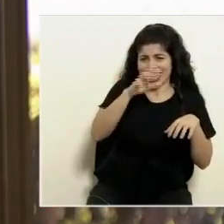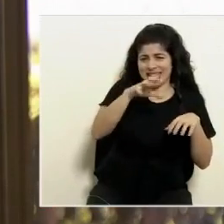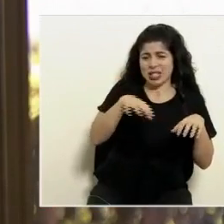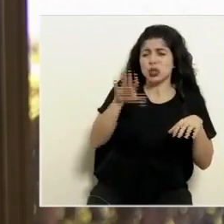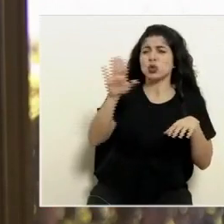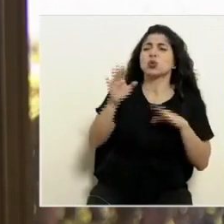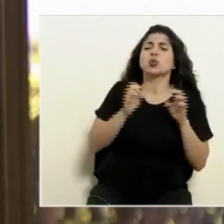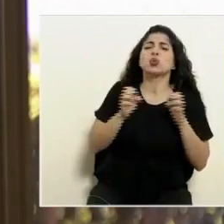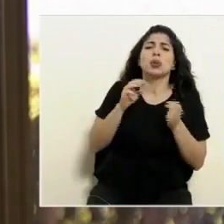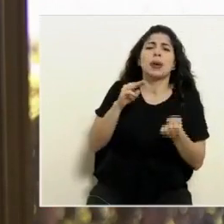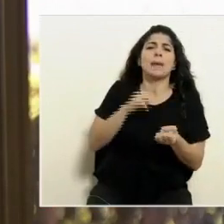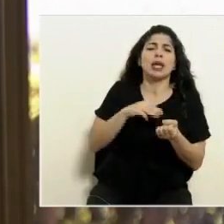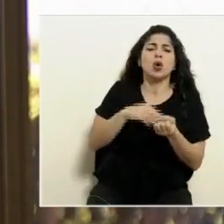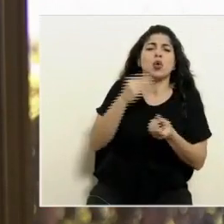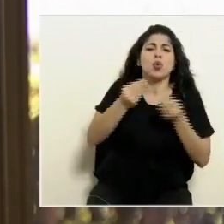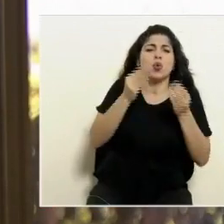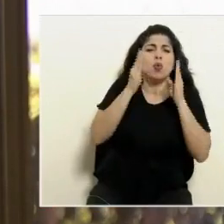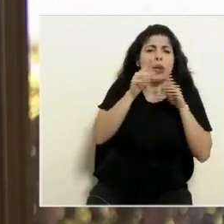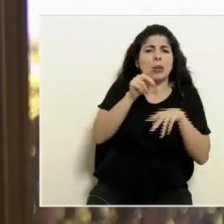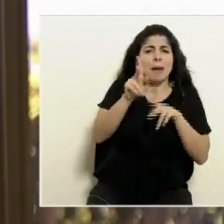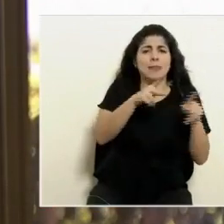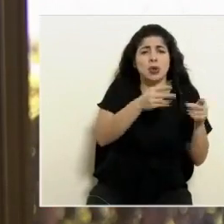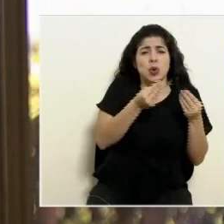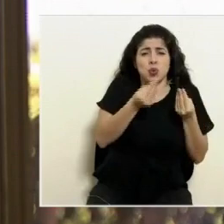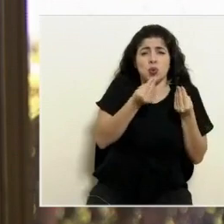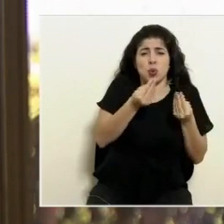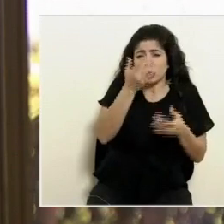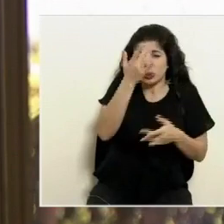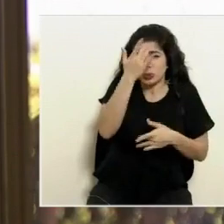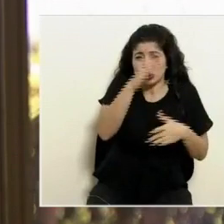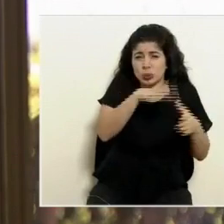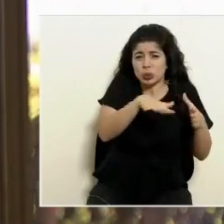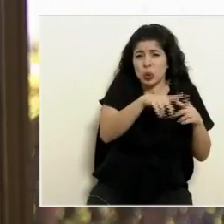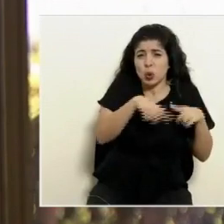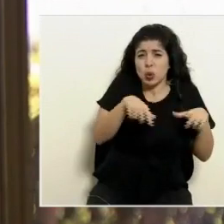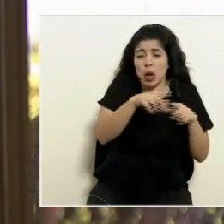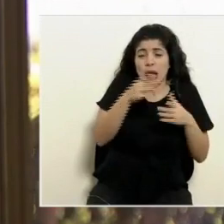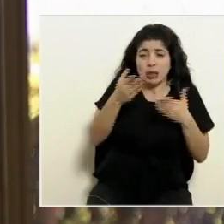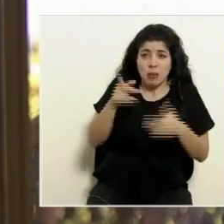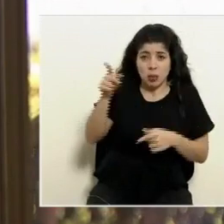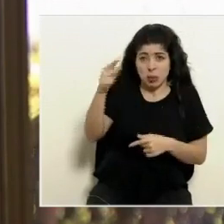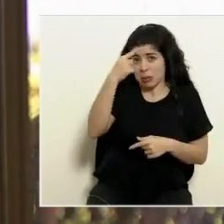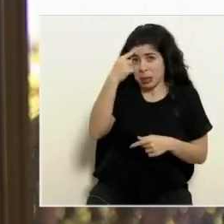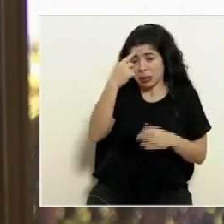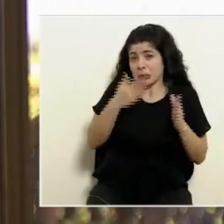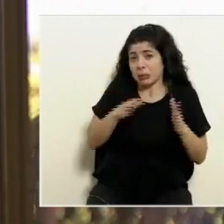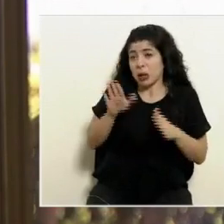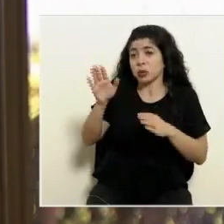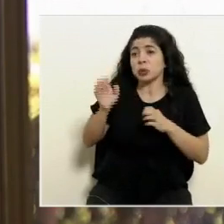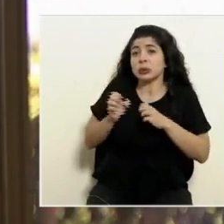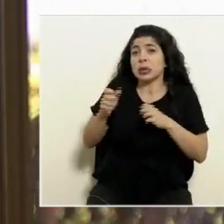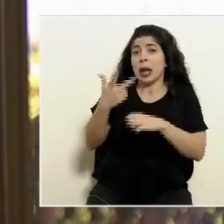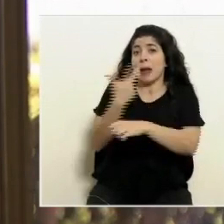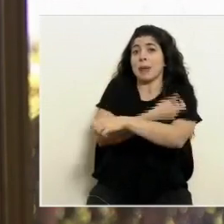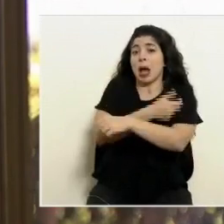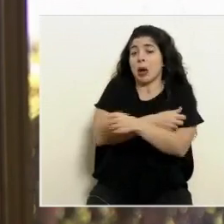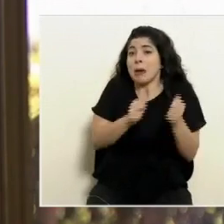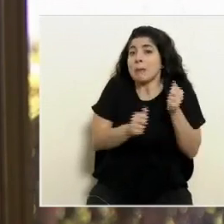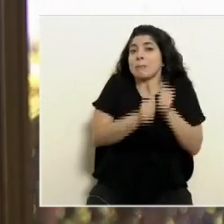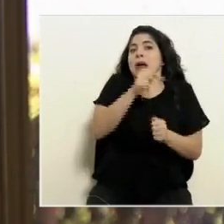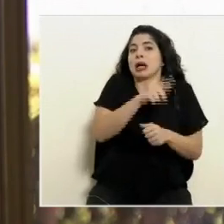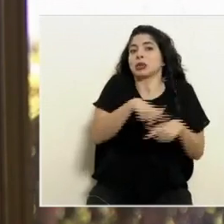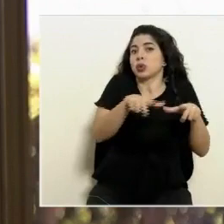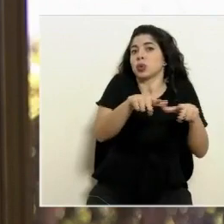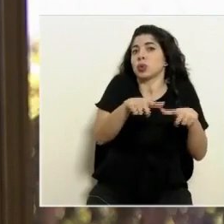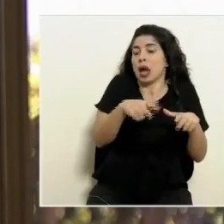estrategia médica para atender esas poblaciones donde hay tanta concentración de casos? Y si se podría pensar en que una estrategia de vacunación concentrada en esos cantones podría tener